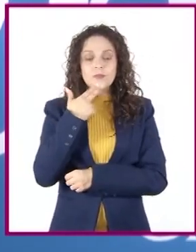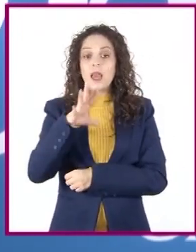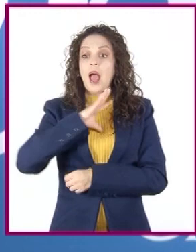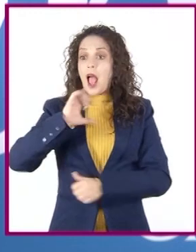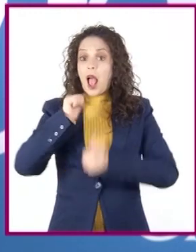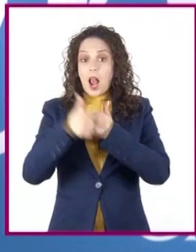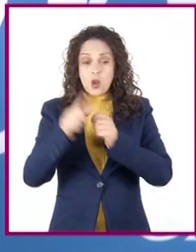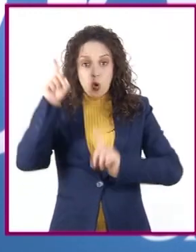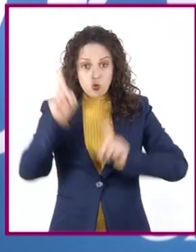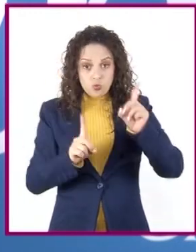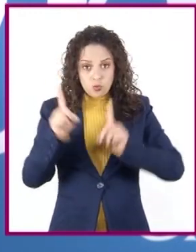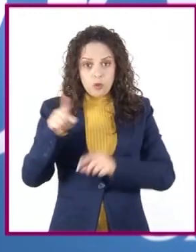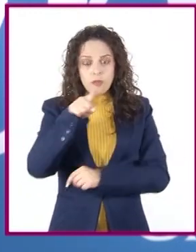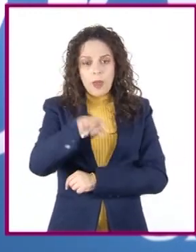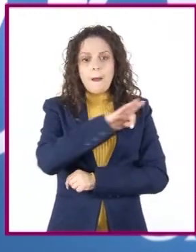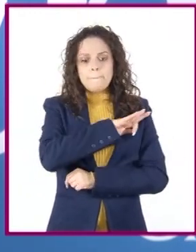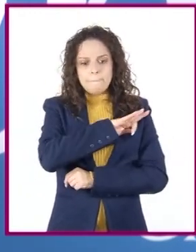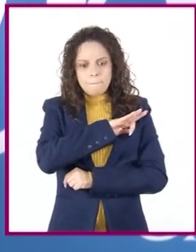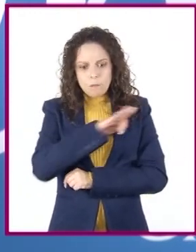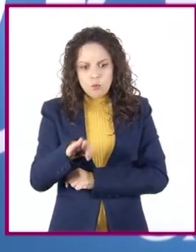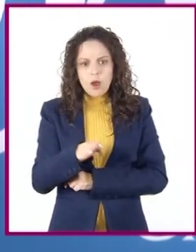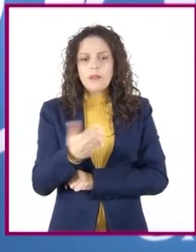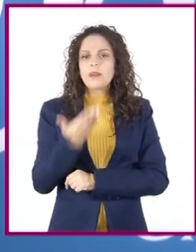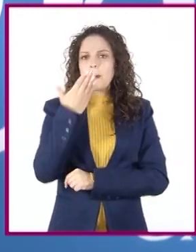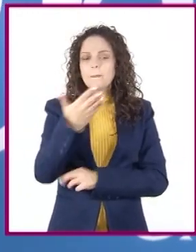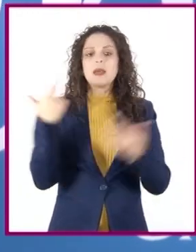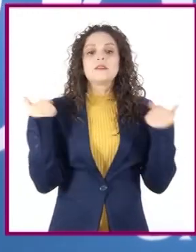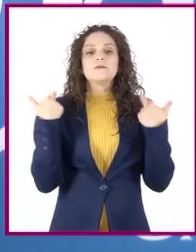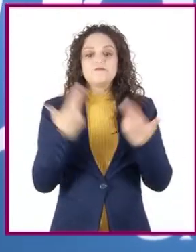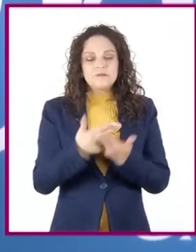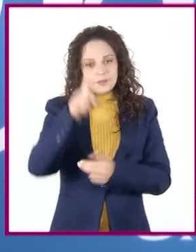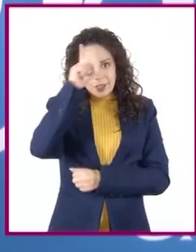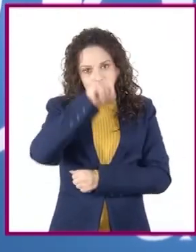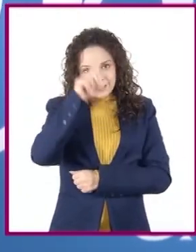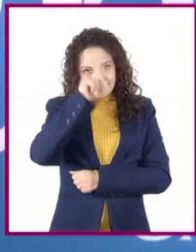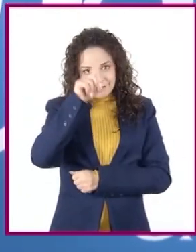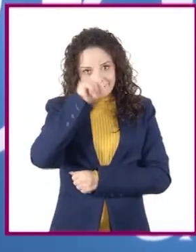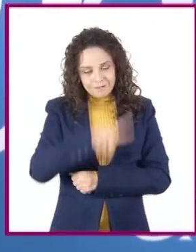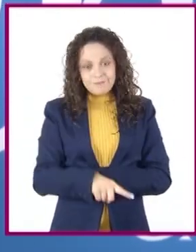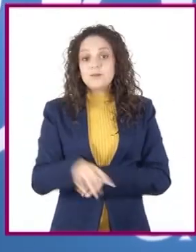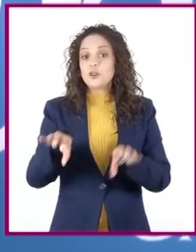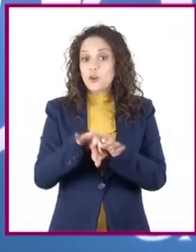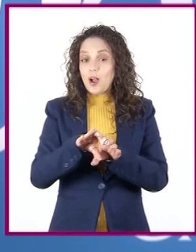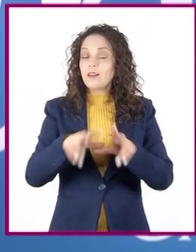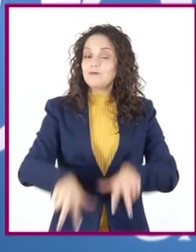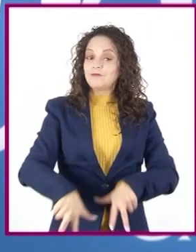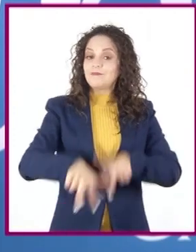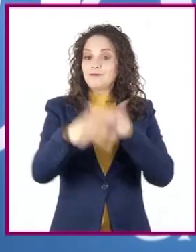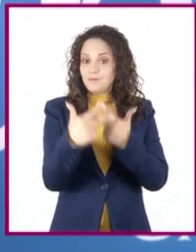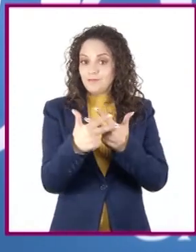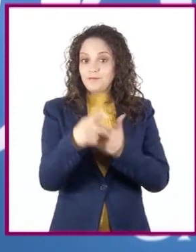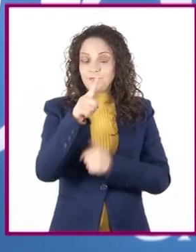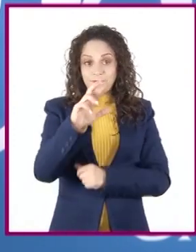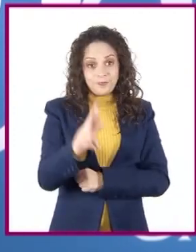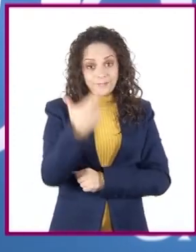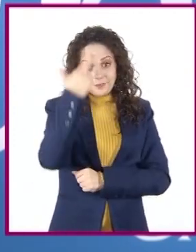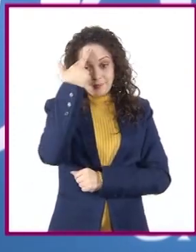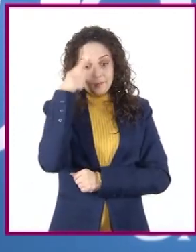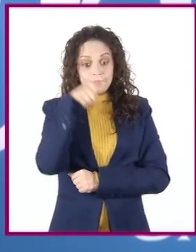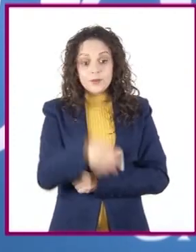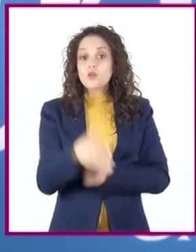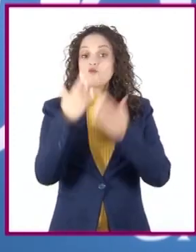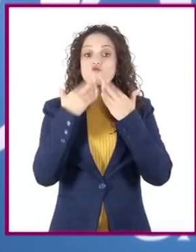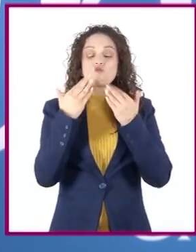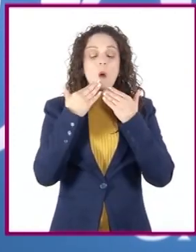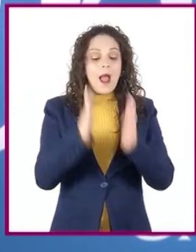pueden solicitar retroalimentación de sus maestras y maestros a distancia. Recuerden que si aún no cuentan con su